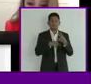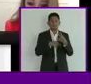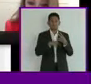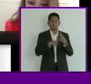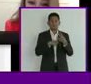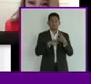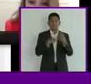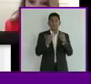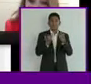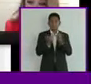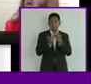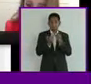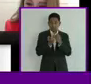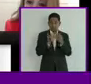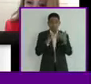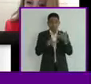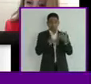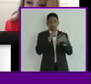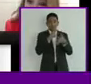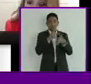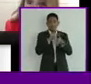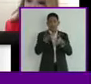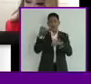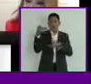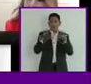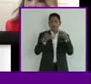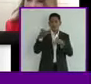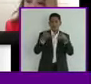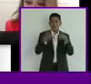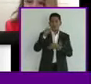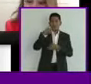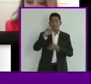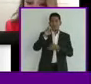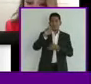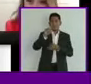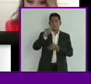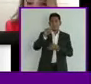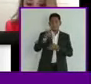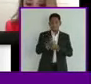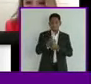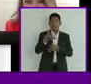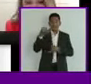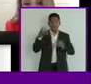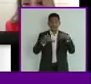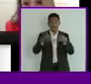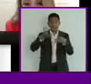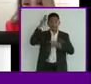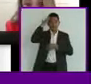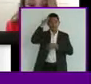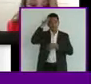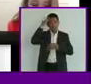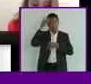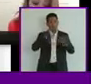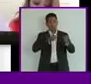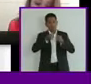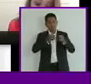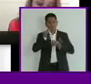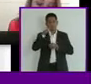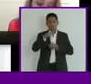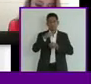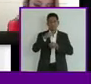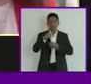por supuesto, a la magistrada Marta Leticia Mercado Ramírez, quien coordinó esta mesa. Muchísimas gracias a todos